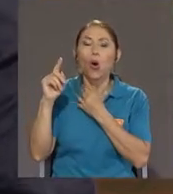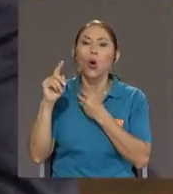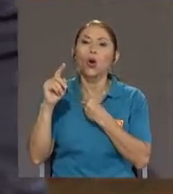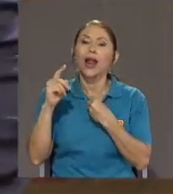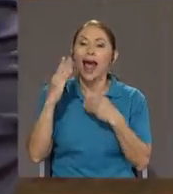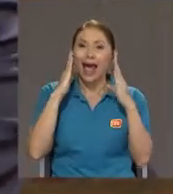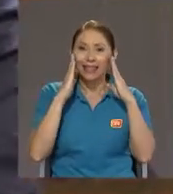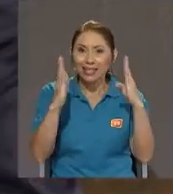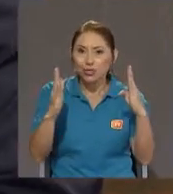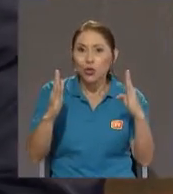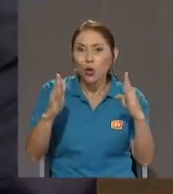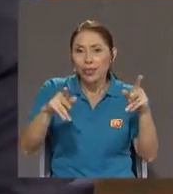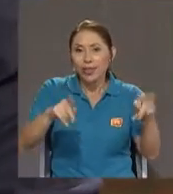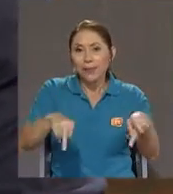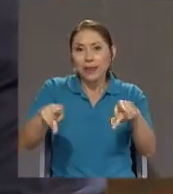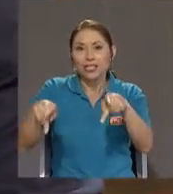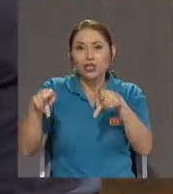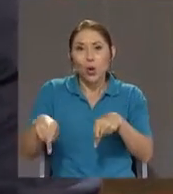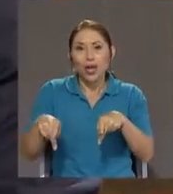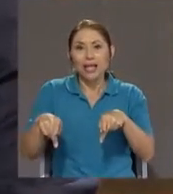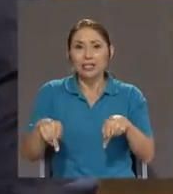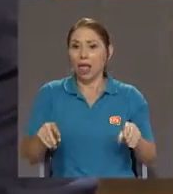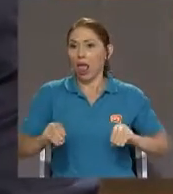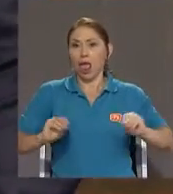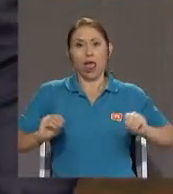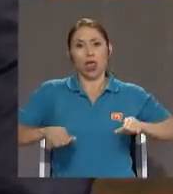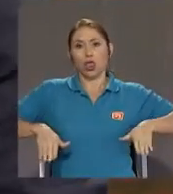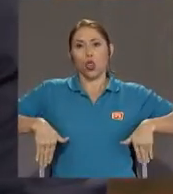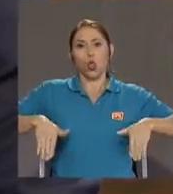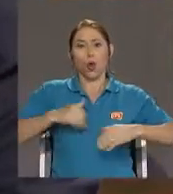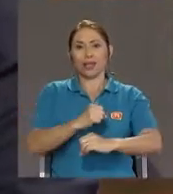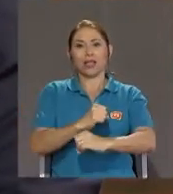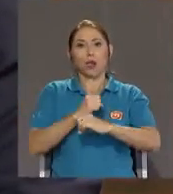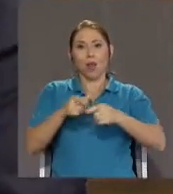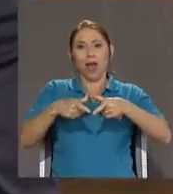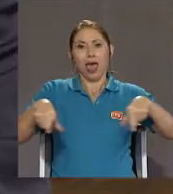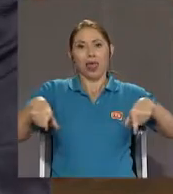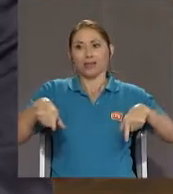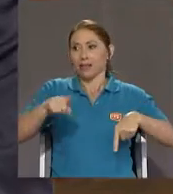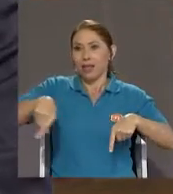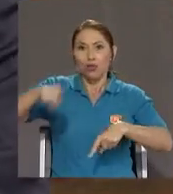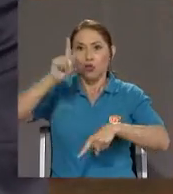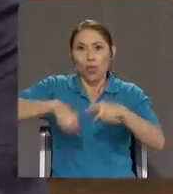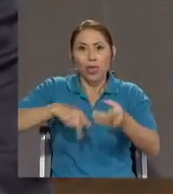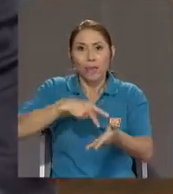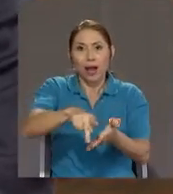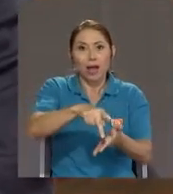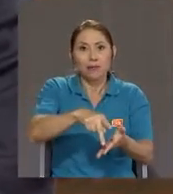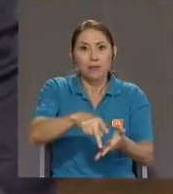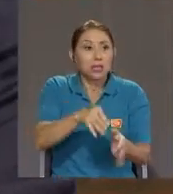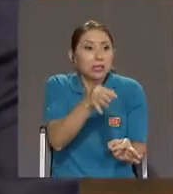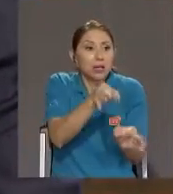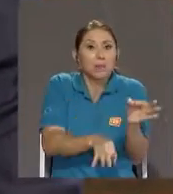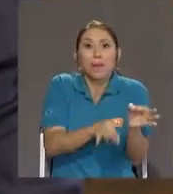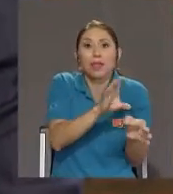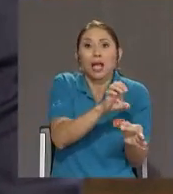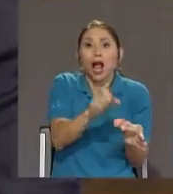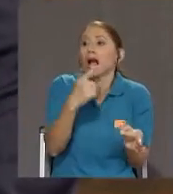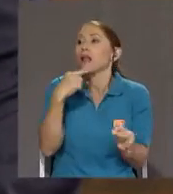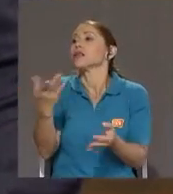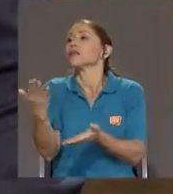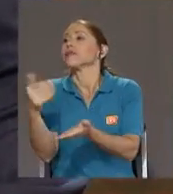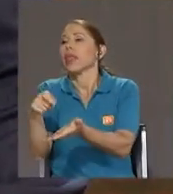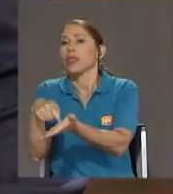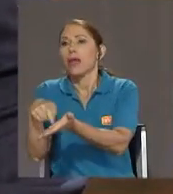por la atención de las personas no aseguradas, que no pueden pagar, ¿verdad? Eso se lo cobra, simplemente le dice cuánto es lo que le debe,